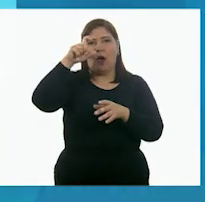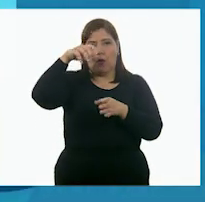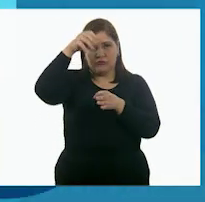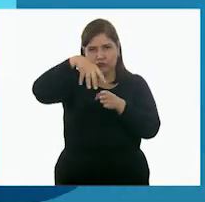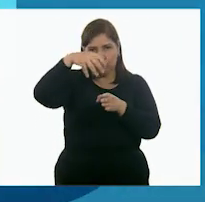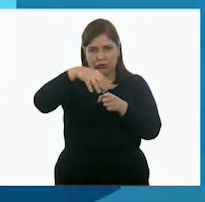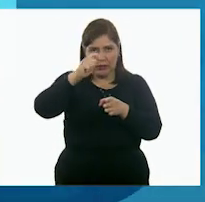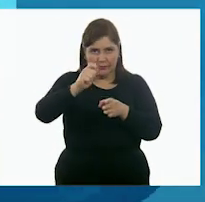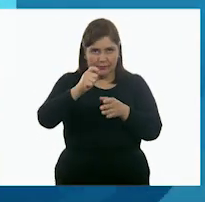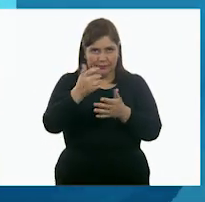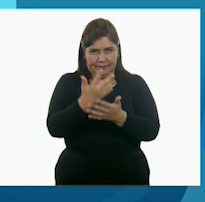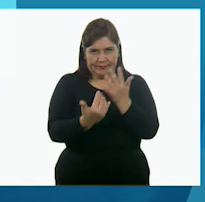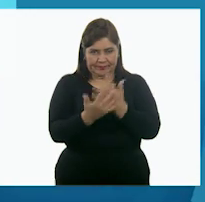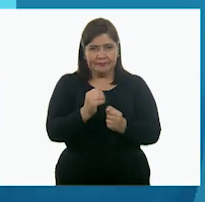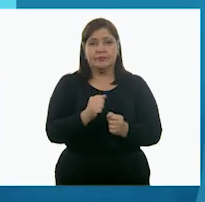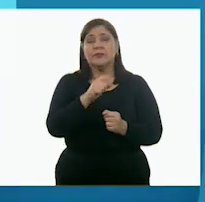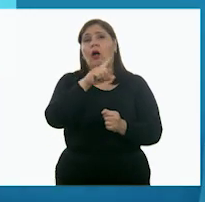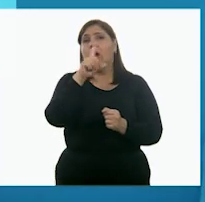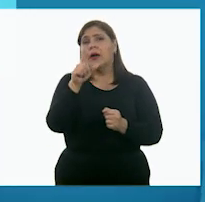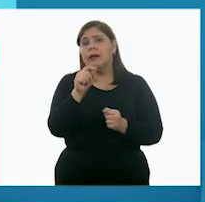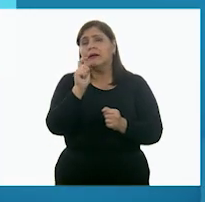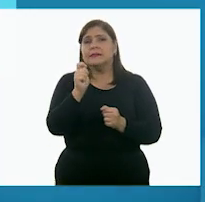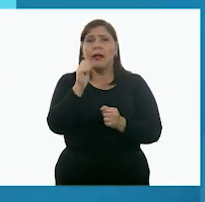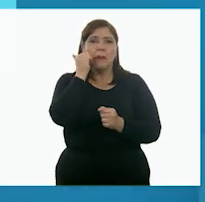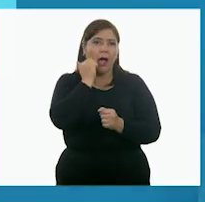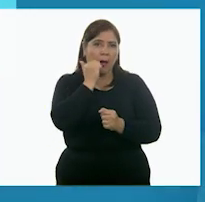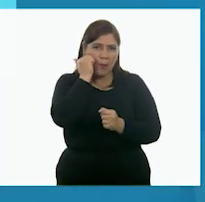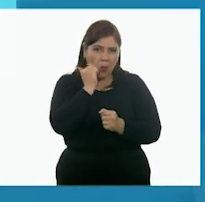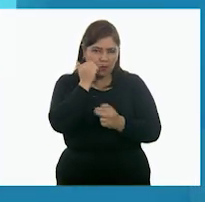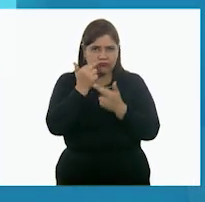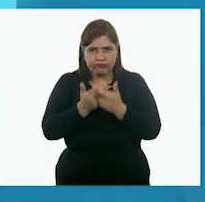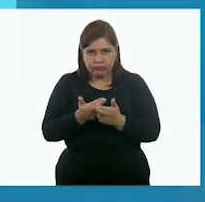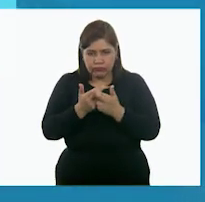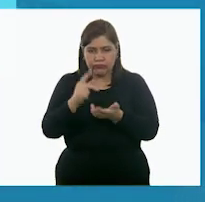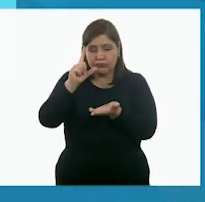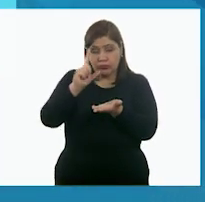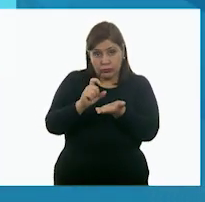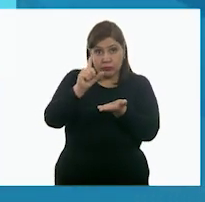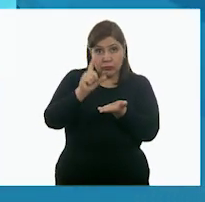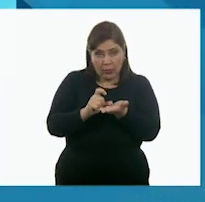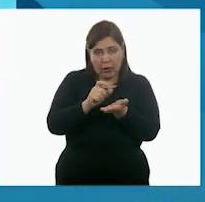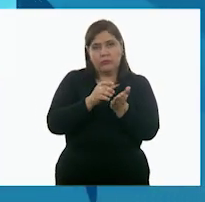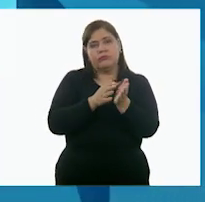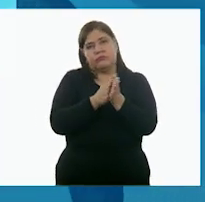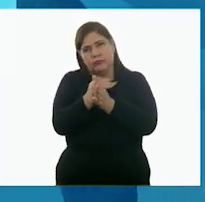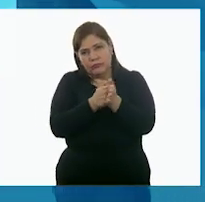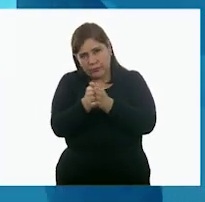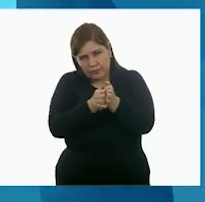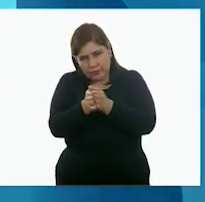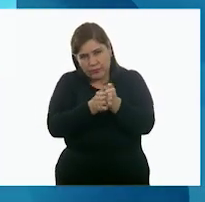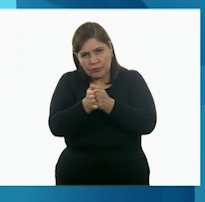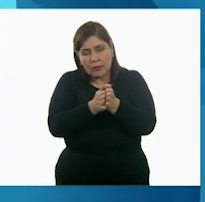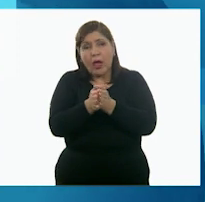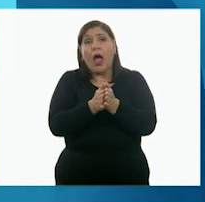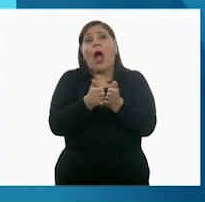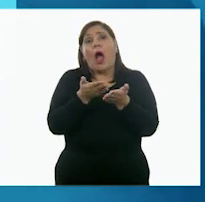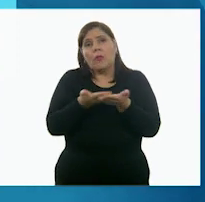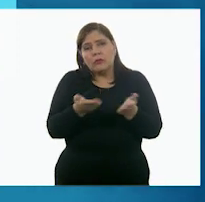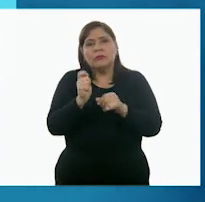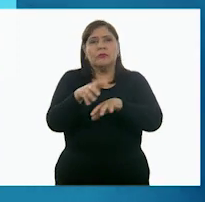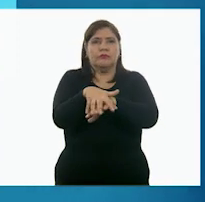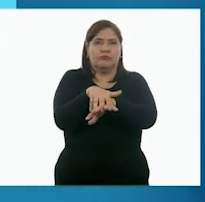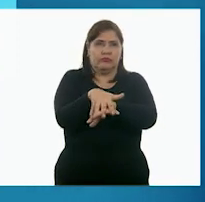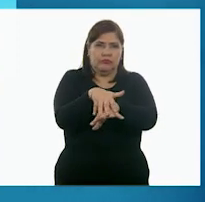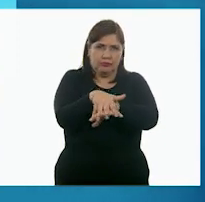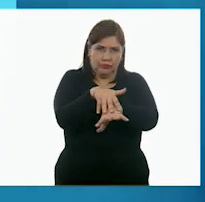manos. Usa suficiente jabón. Frota tus palmas una con la otra. Ahora, frota la palma